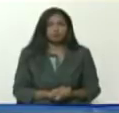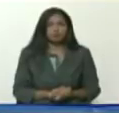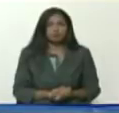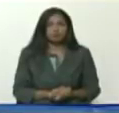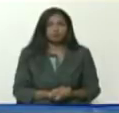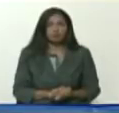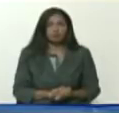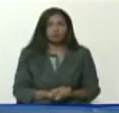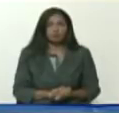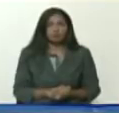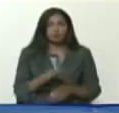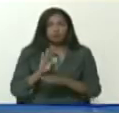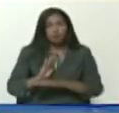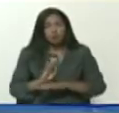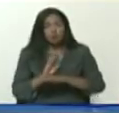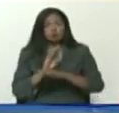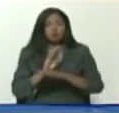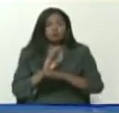Defensivo.